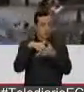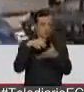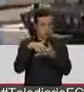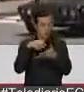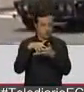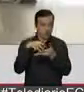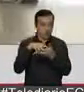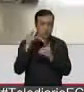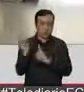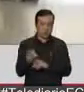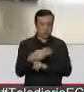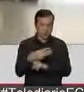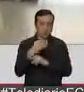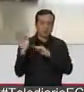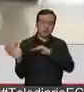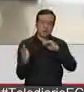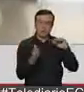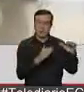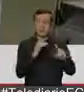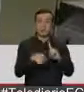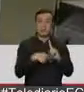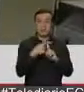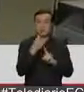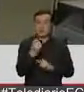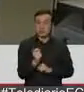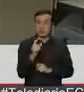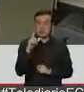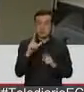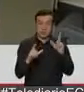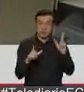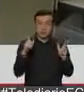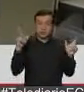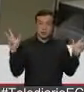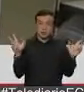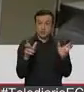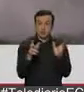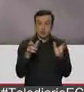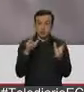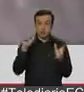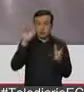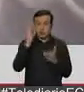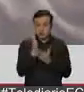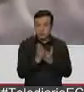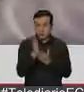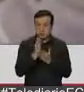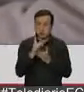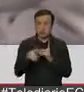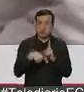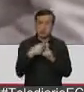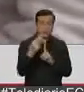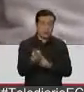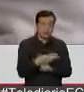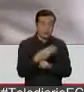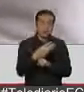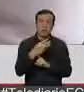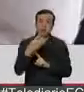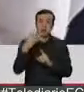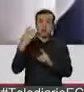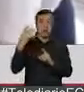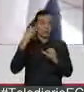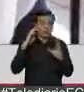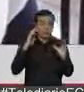plantea la prohibición del incremento de los valores tarifas o tasas en todos los servicios incluido el internet y las telecomunicaciones